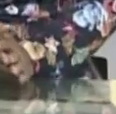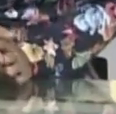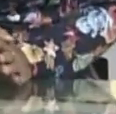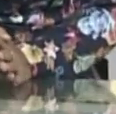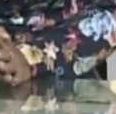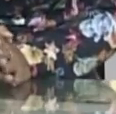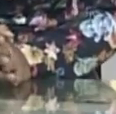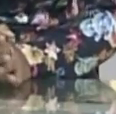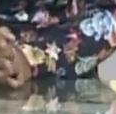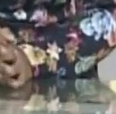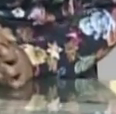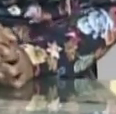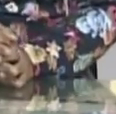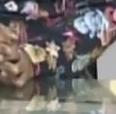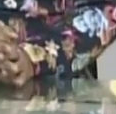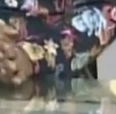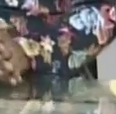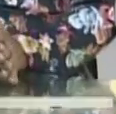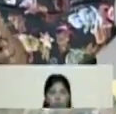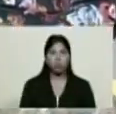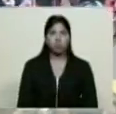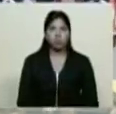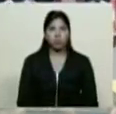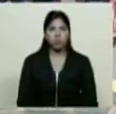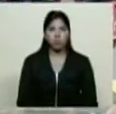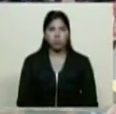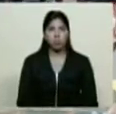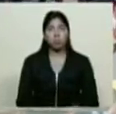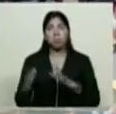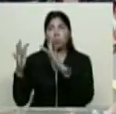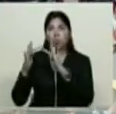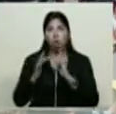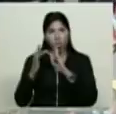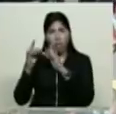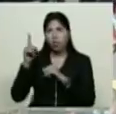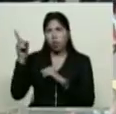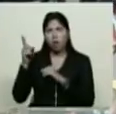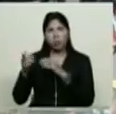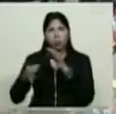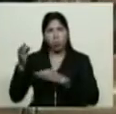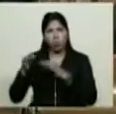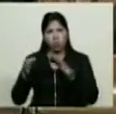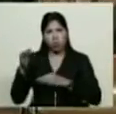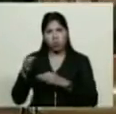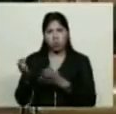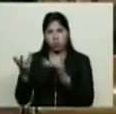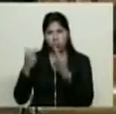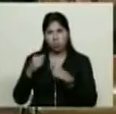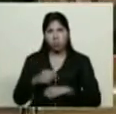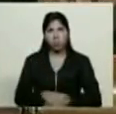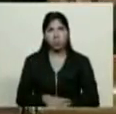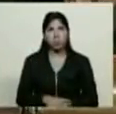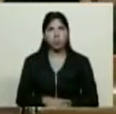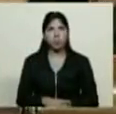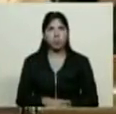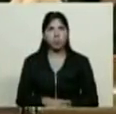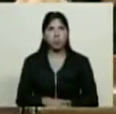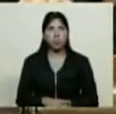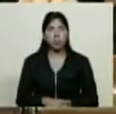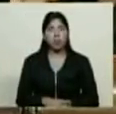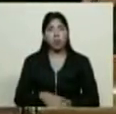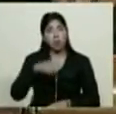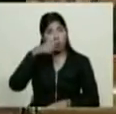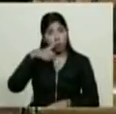Amigos, a esta hora nos trasladamos a la sede del Tribunal Supremo de Justicia. Allí se genera información. Veamos. Del pueblo libre